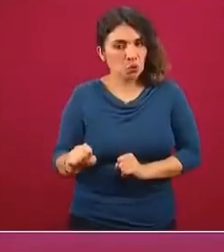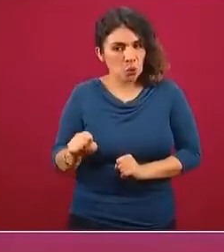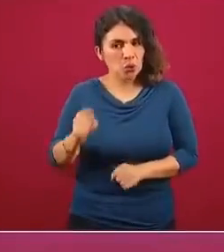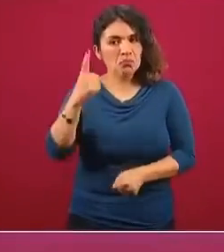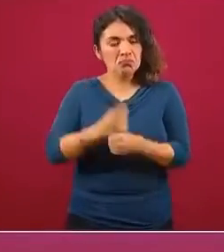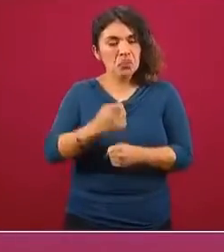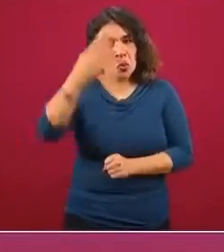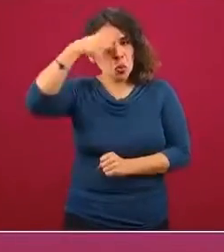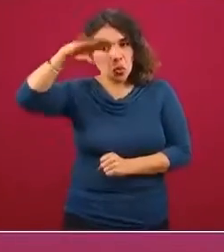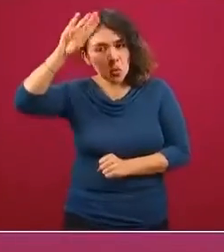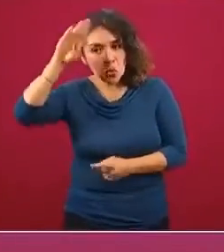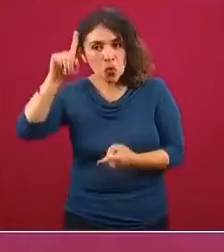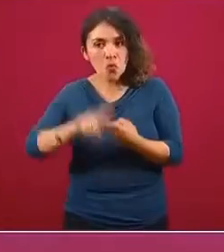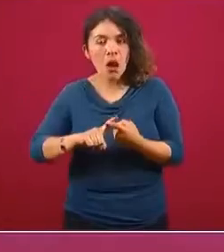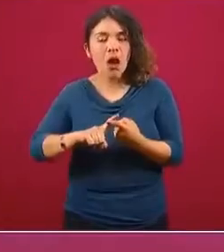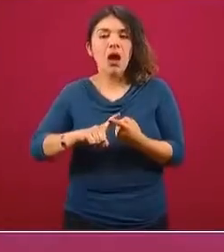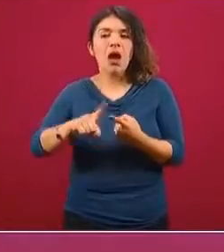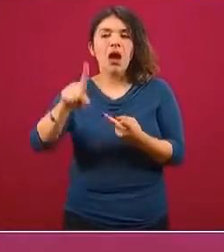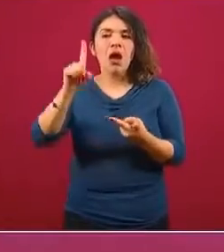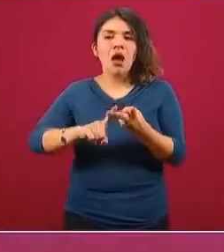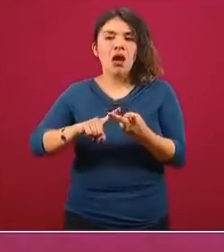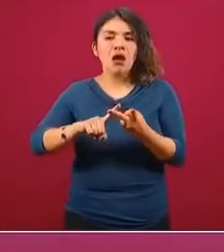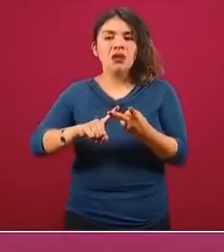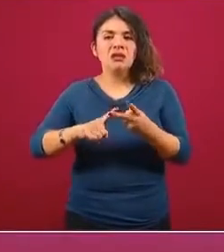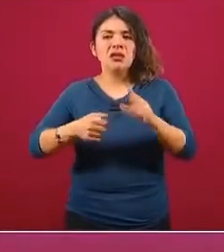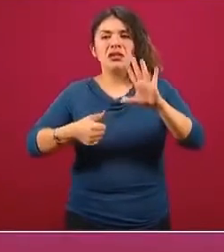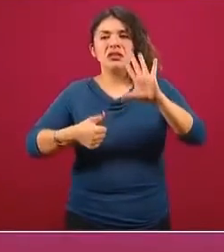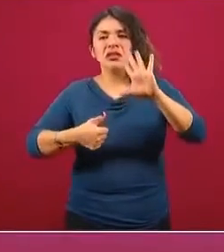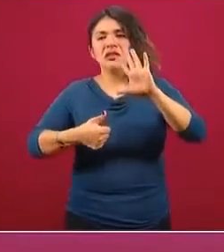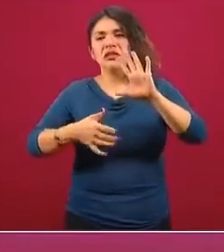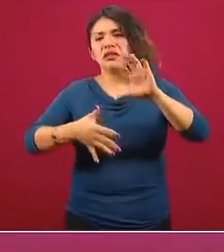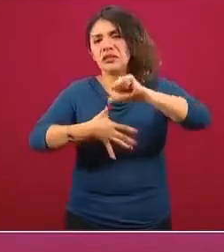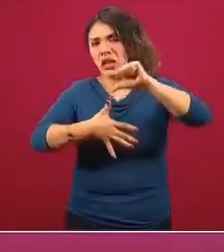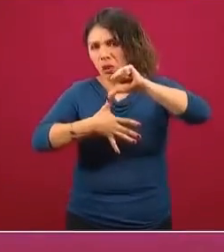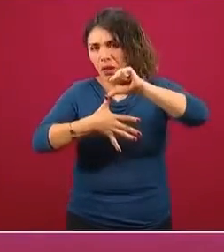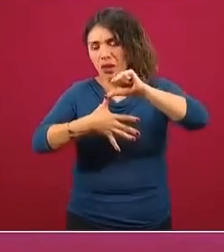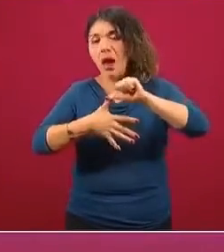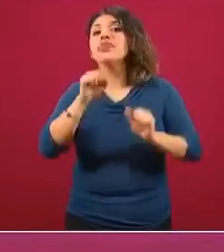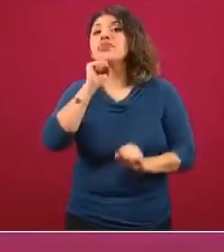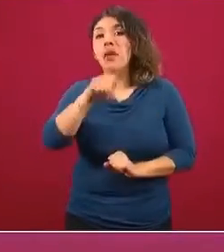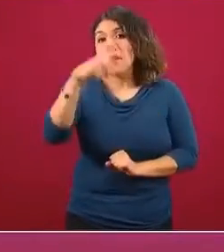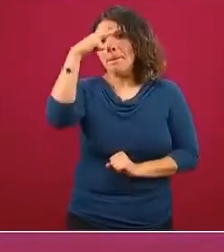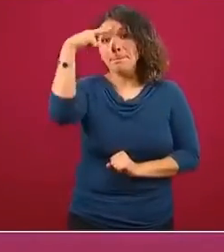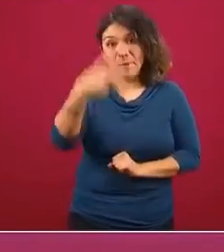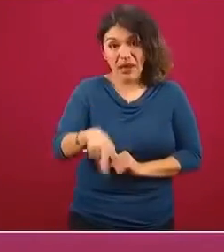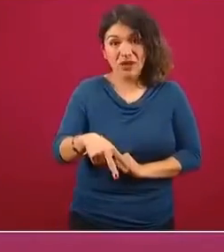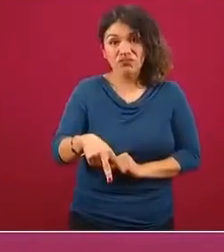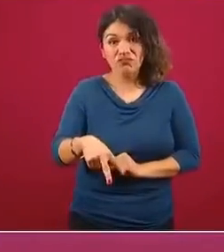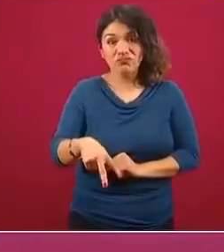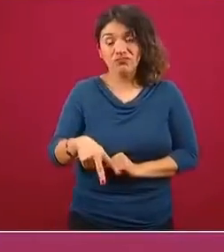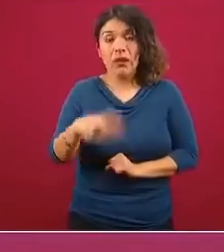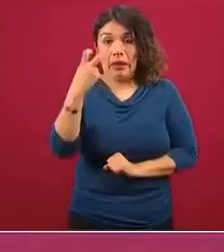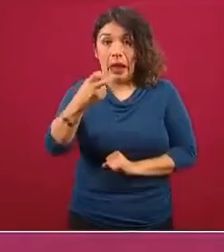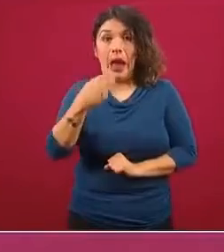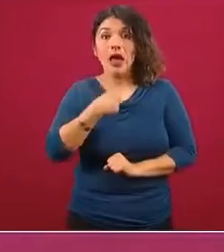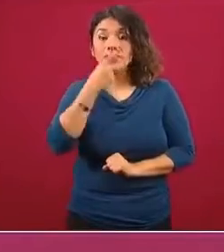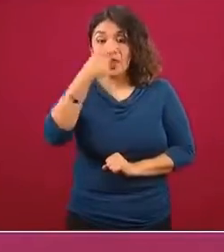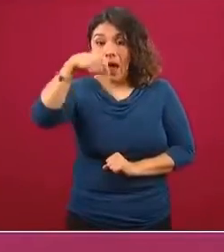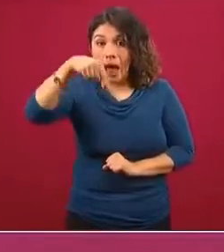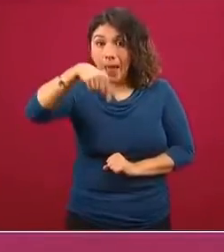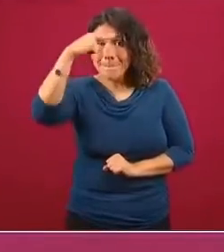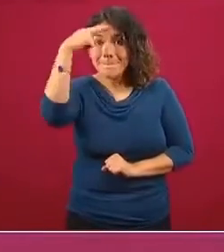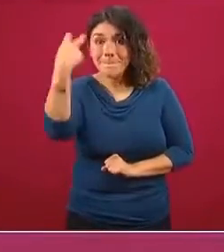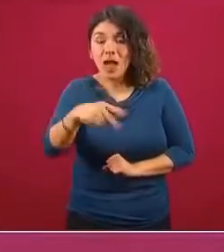tenemos a Cuba, tenemos a varios países centroamericanos y tenemos a México. Hemos comentado que en